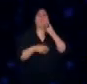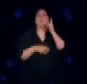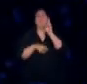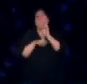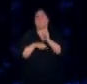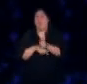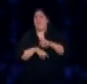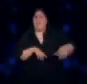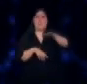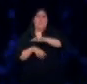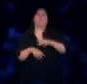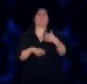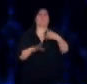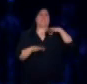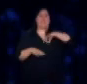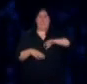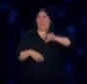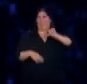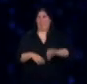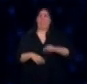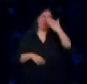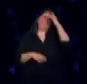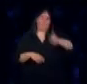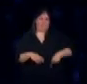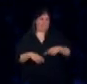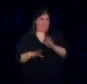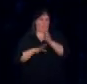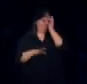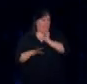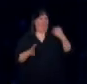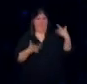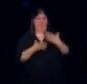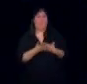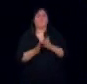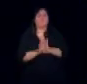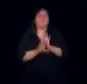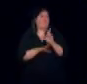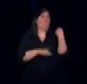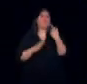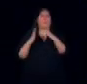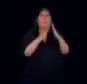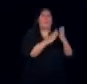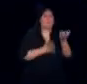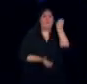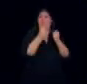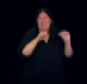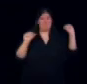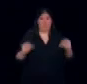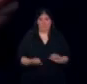quieren, por el espacio de Javier Milei. ¿Cómo lo toman? ¿Hay un peligro de retroceso de